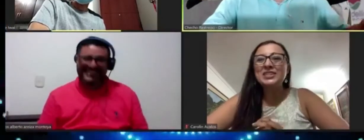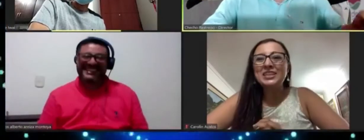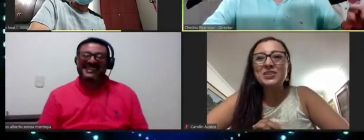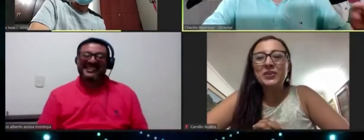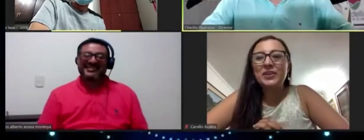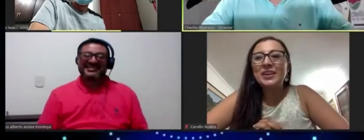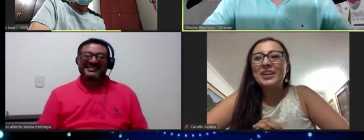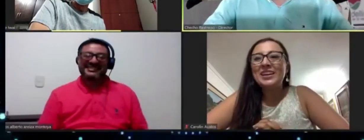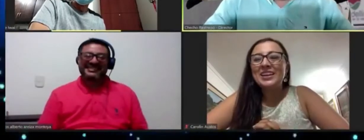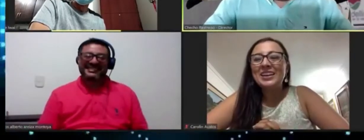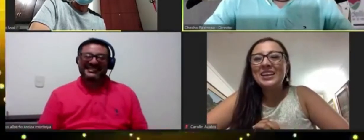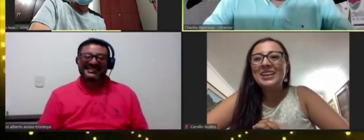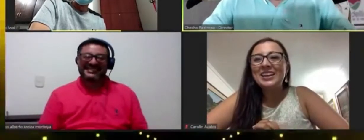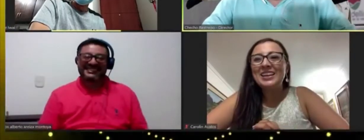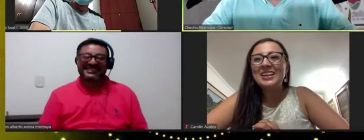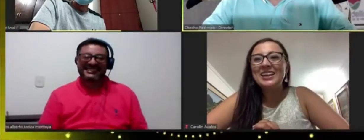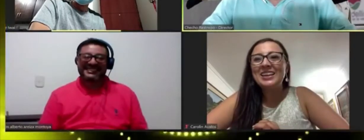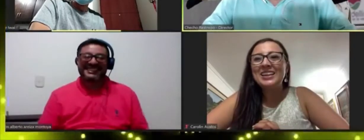Pasaporte paisa.